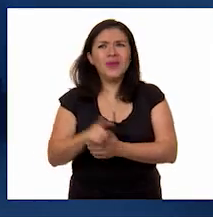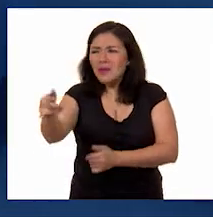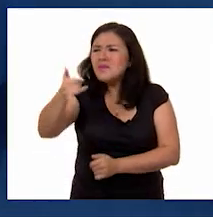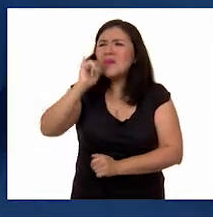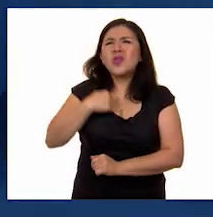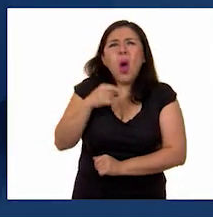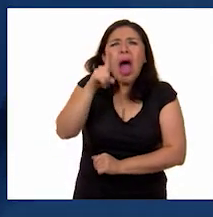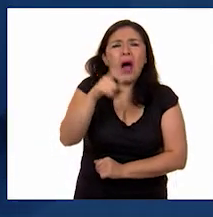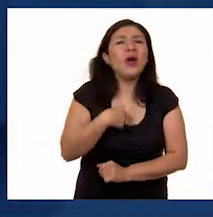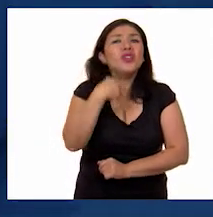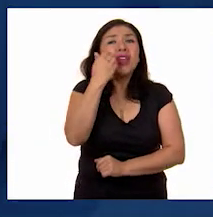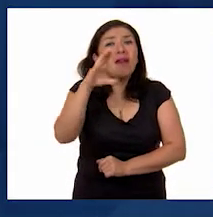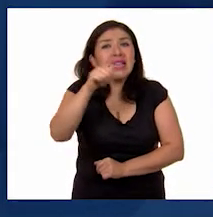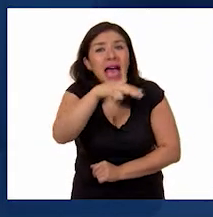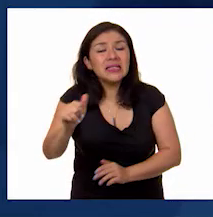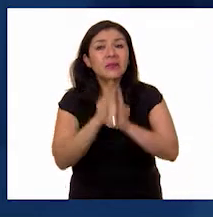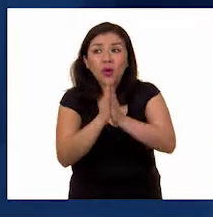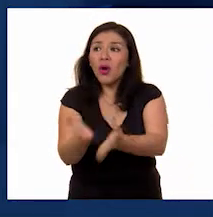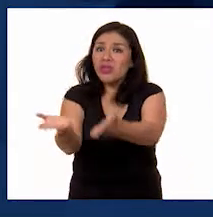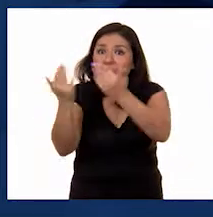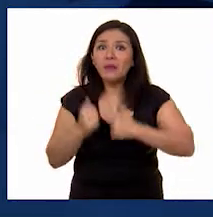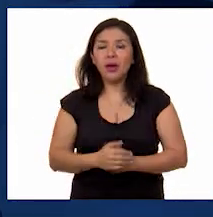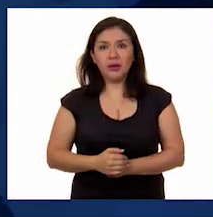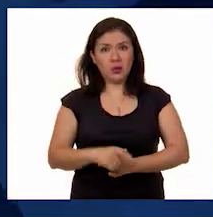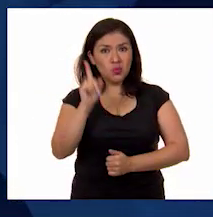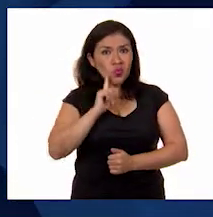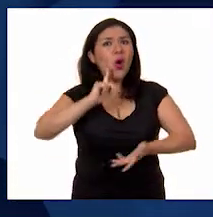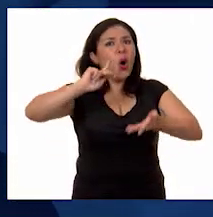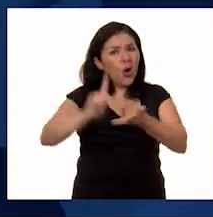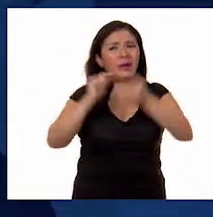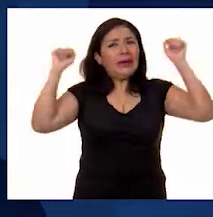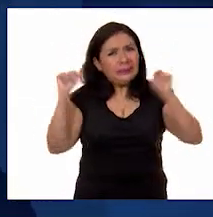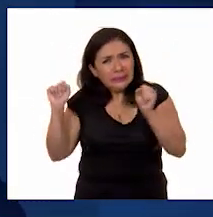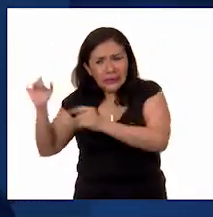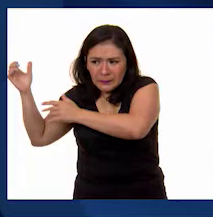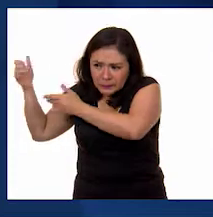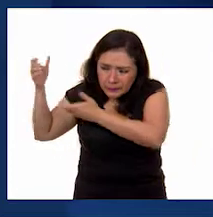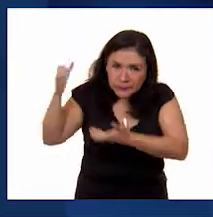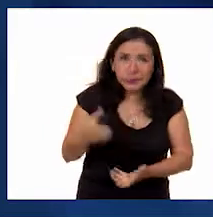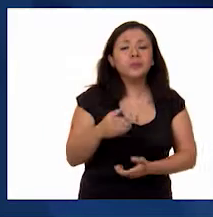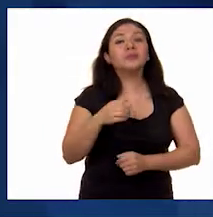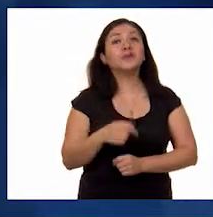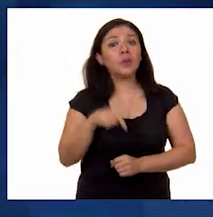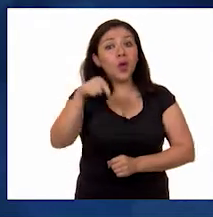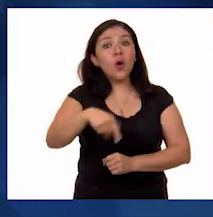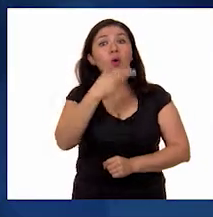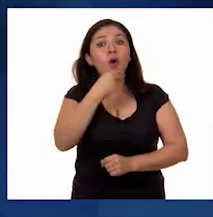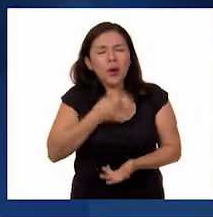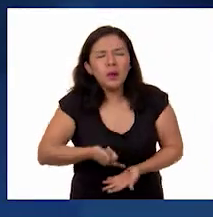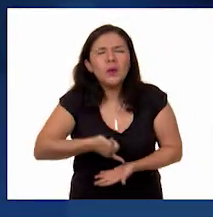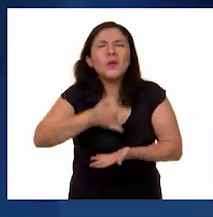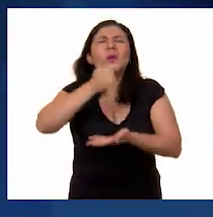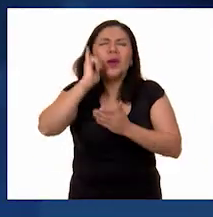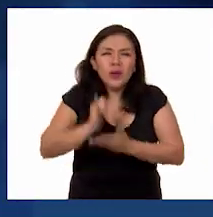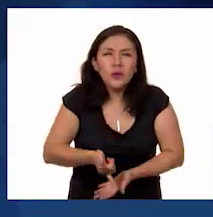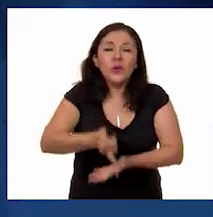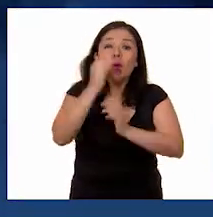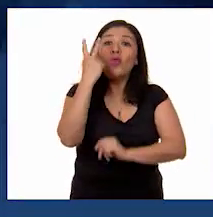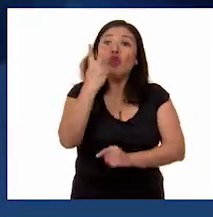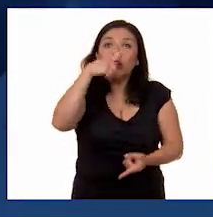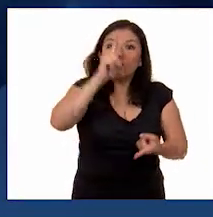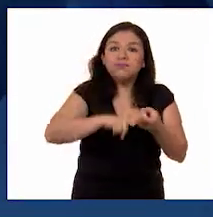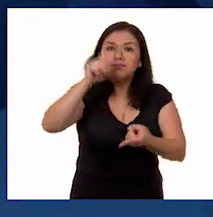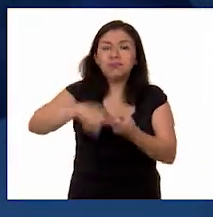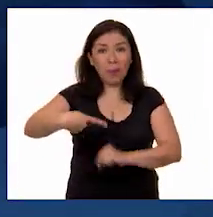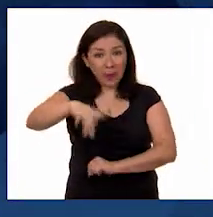diste agua, quiero caña, te digo». La mujer corrió otra vez, volviendo con la dama Juana. El hombre tragó uno tras otro 2 vasos,